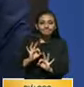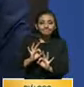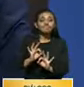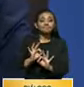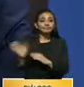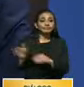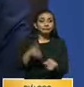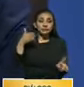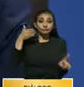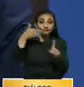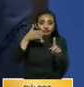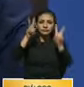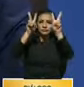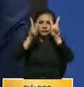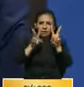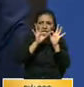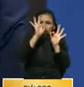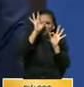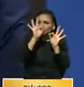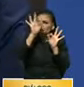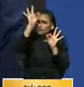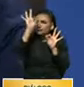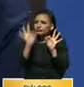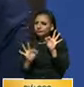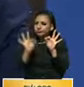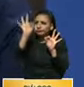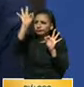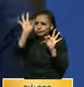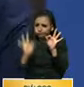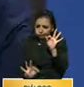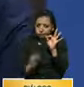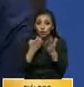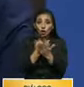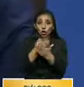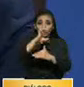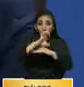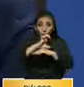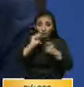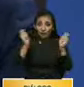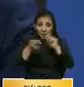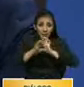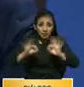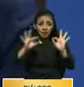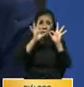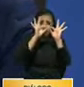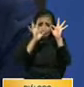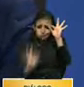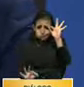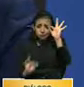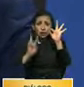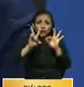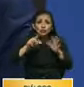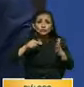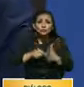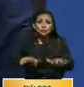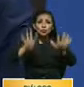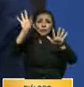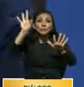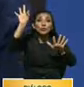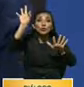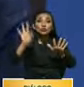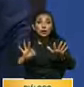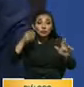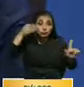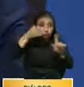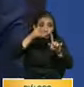acuerdo con proyecciones internacionales, la economía ecuatoriana, de no existir un cambio, decrecerá el 2,9%